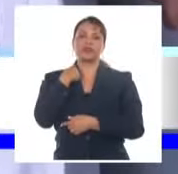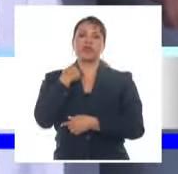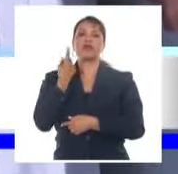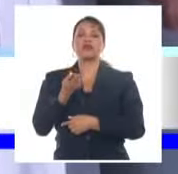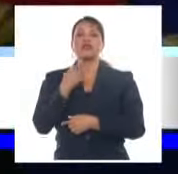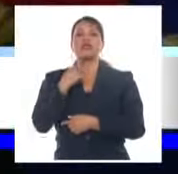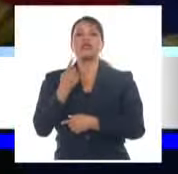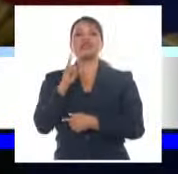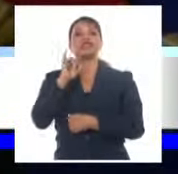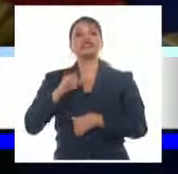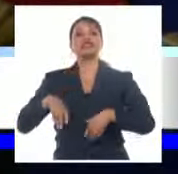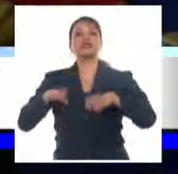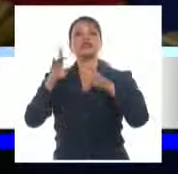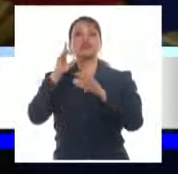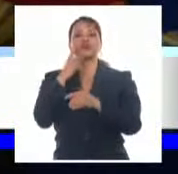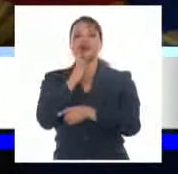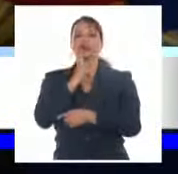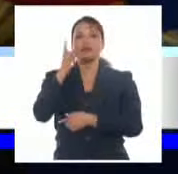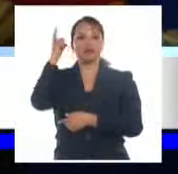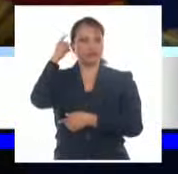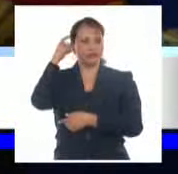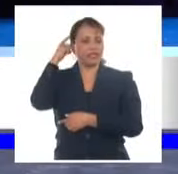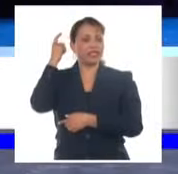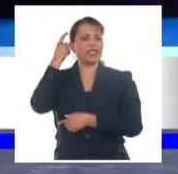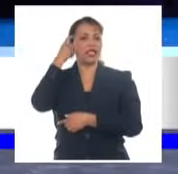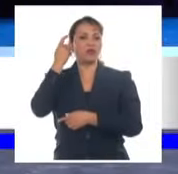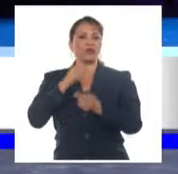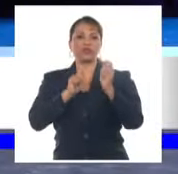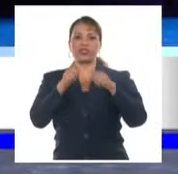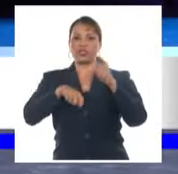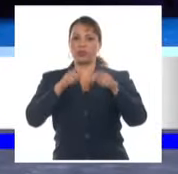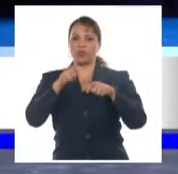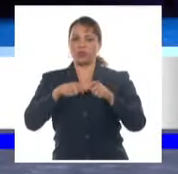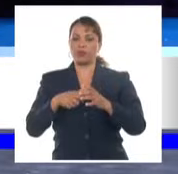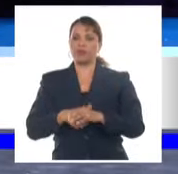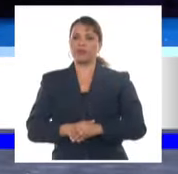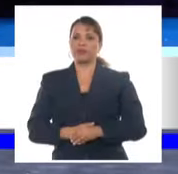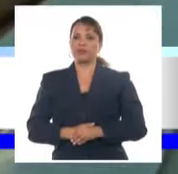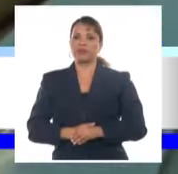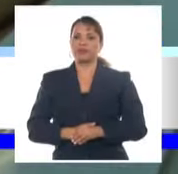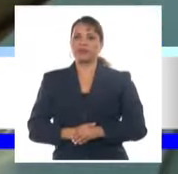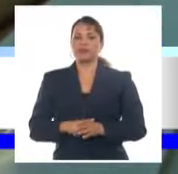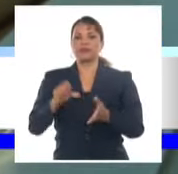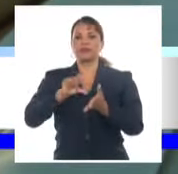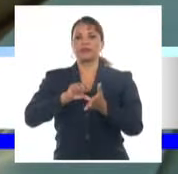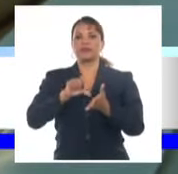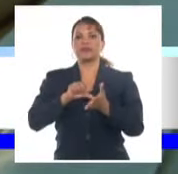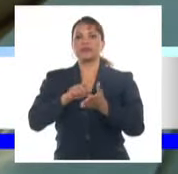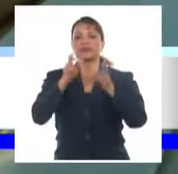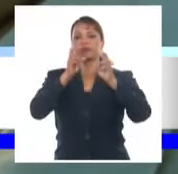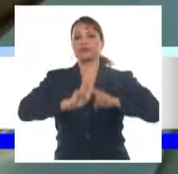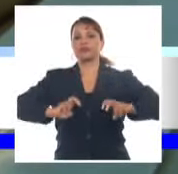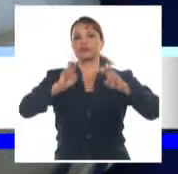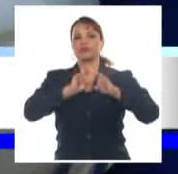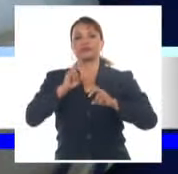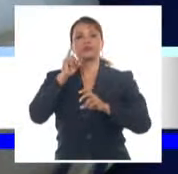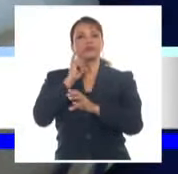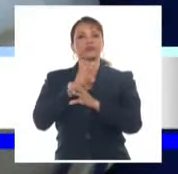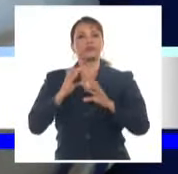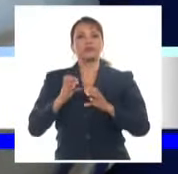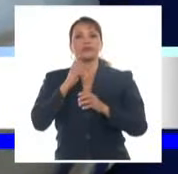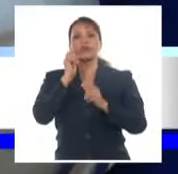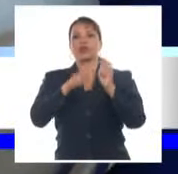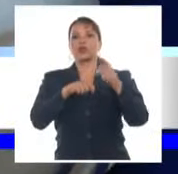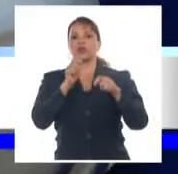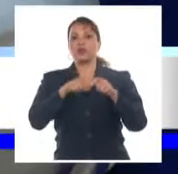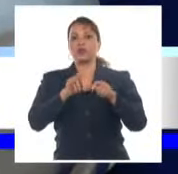neurología y neurocirugía Dr José Rafael Estrada González centro rector de la investigación clínica y quirúrgica de las